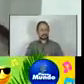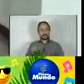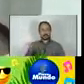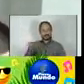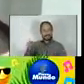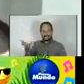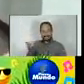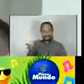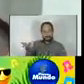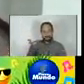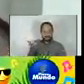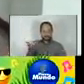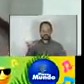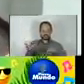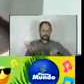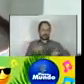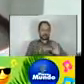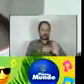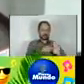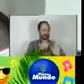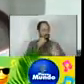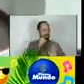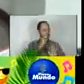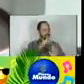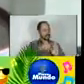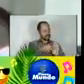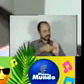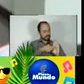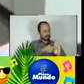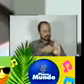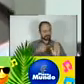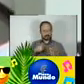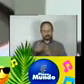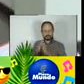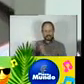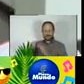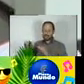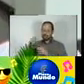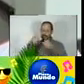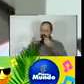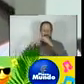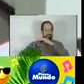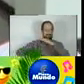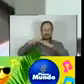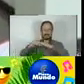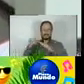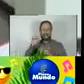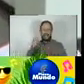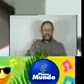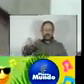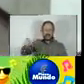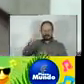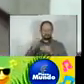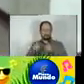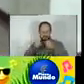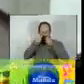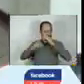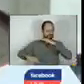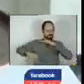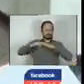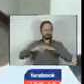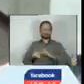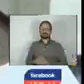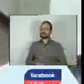representación fiscal solicitará lo que son las penas máximas de prisión contra cada uno de los procesados. Excelente,